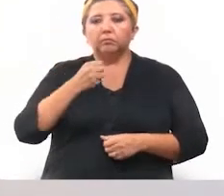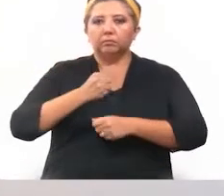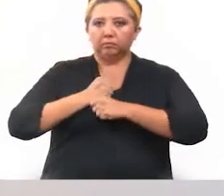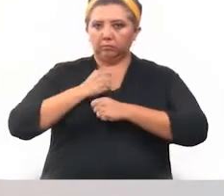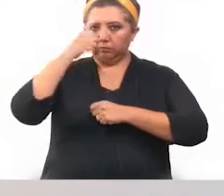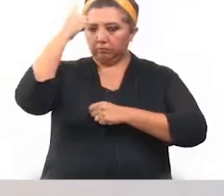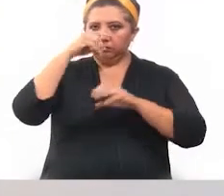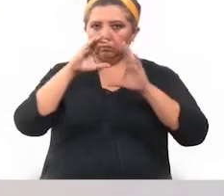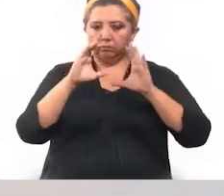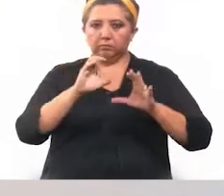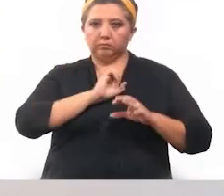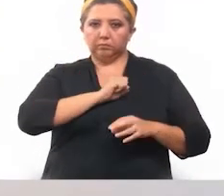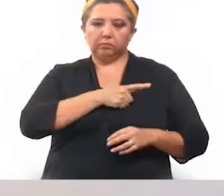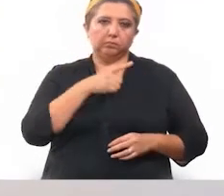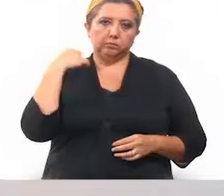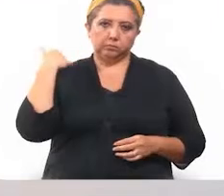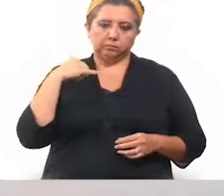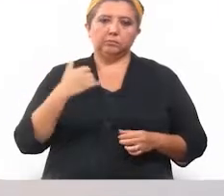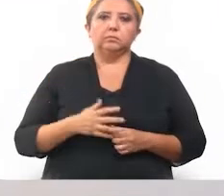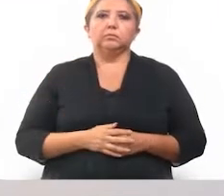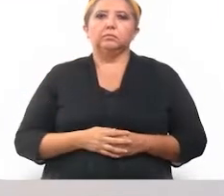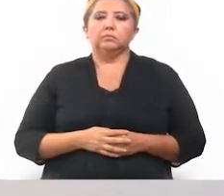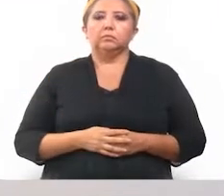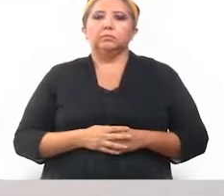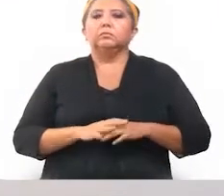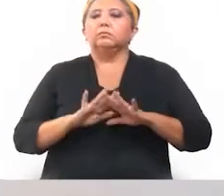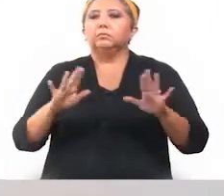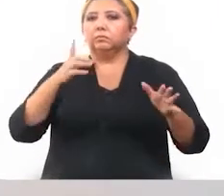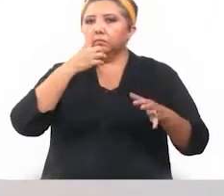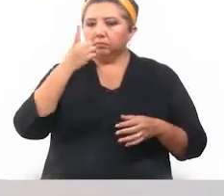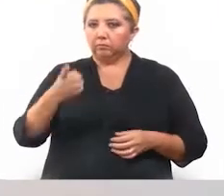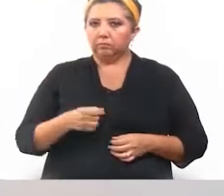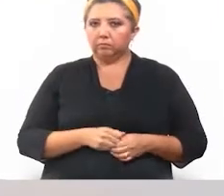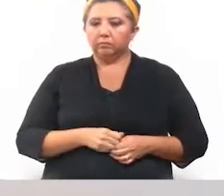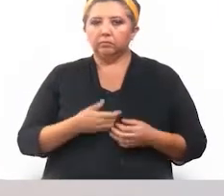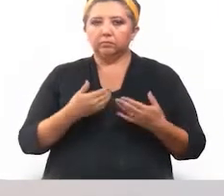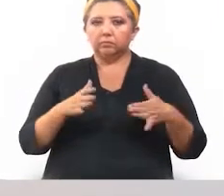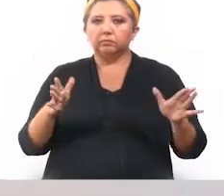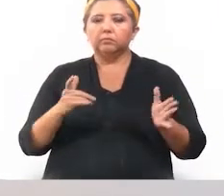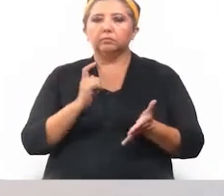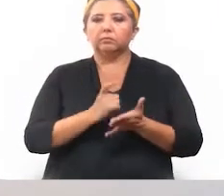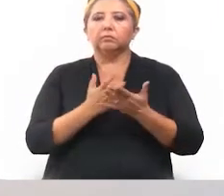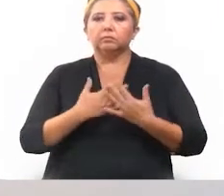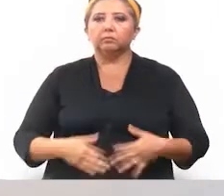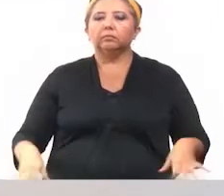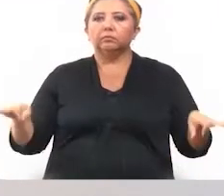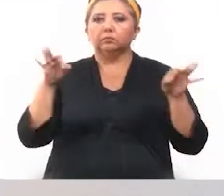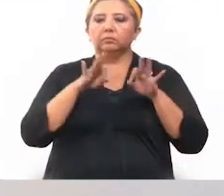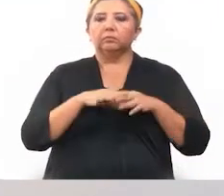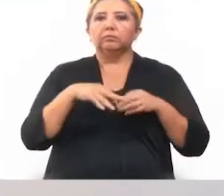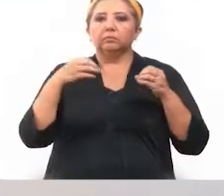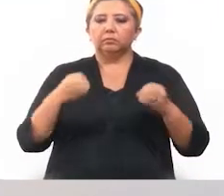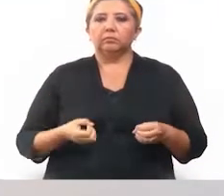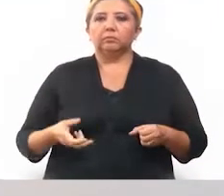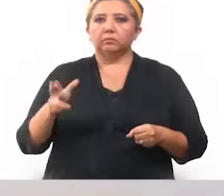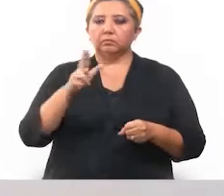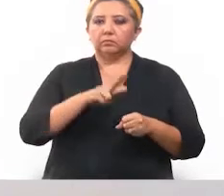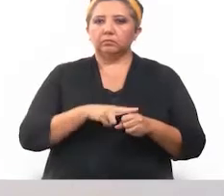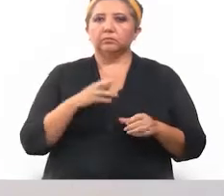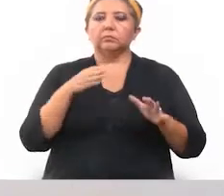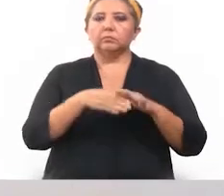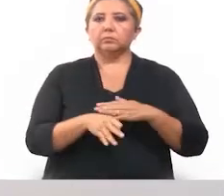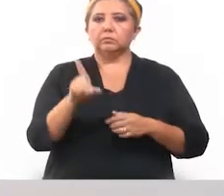Fuerzas Armadas para cuidar la salud de los yucatecos. Como se ha señalado, en la reapertura económica, los datos más importantes son la